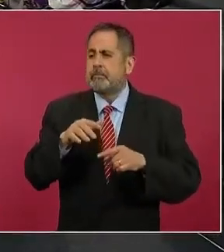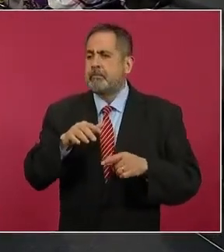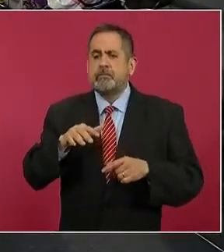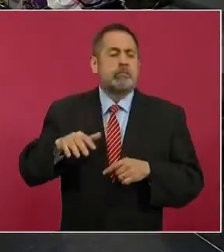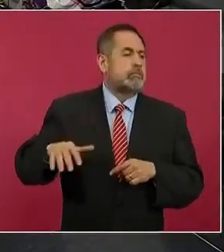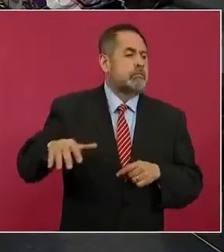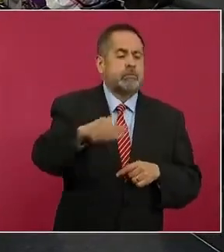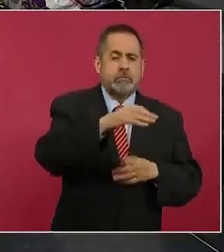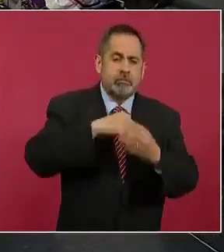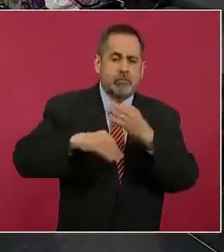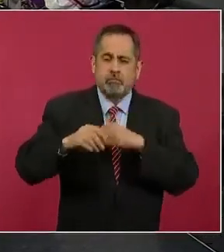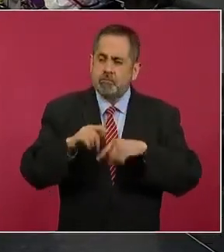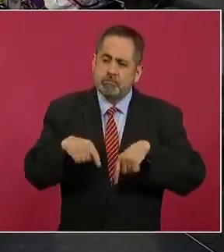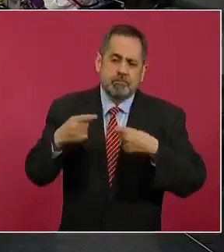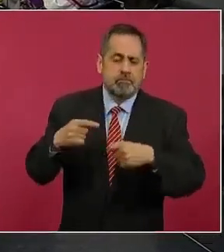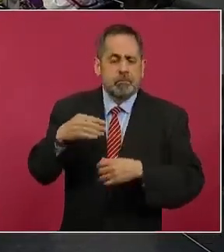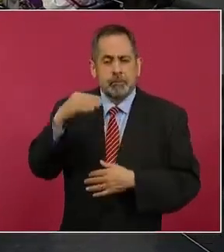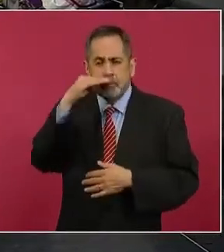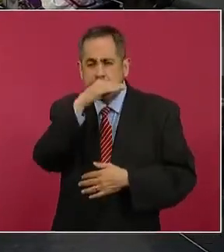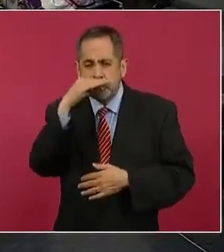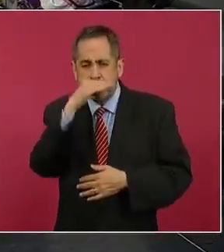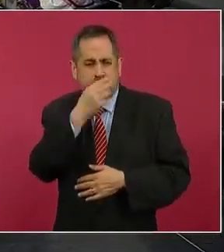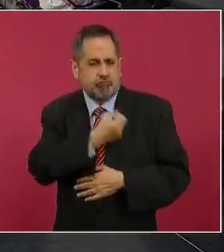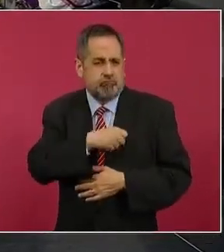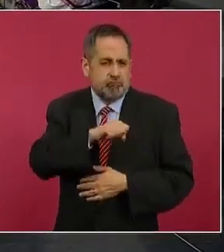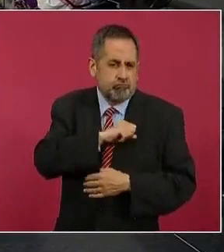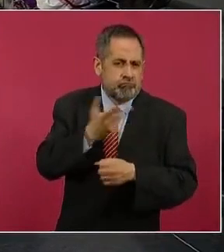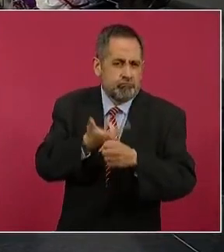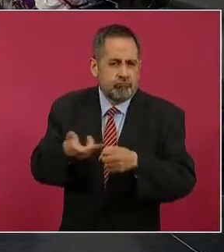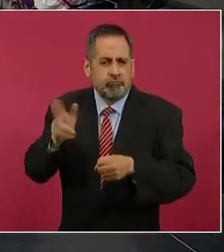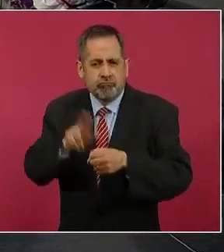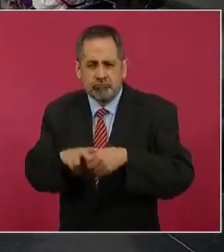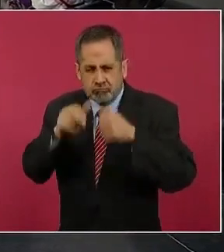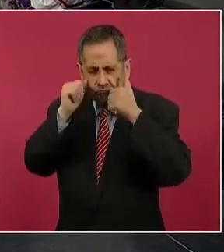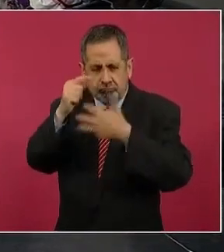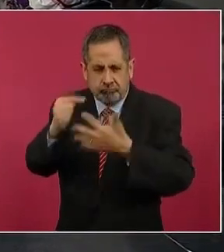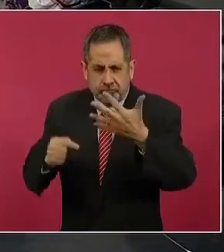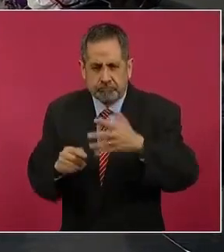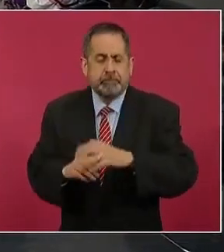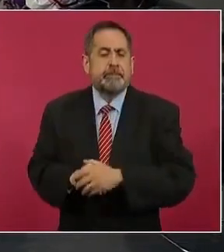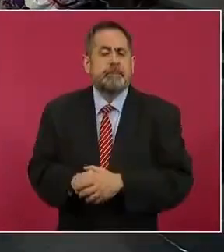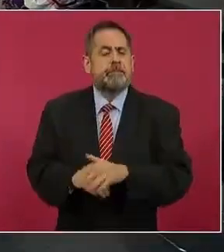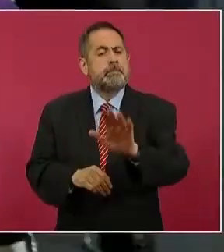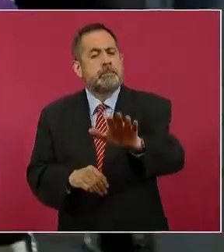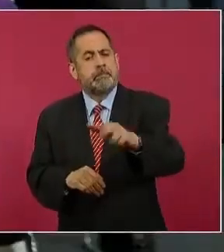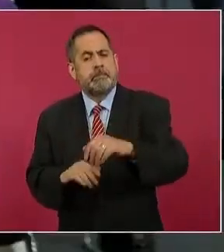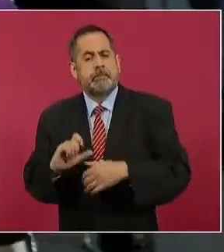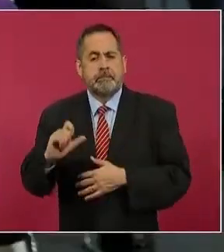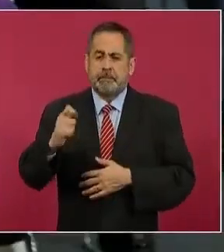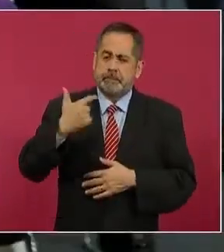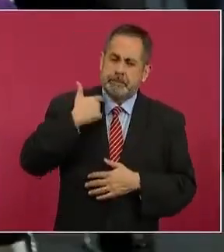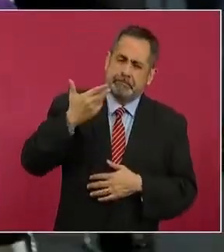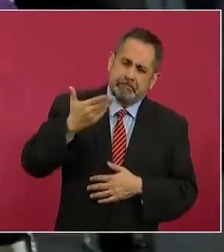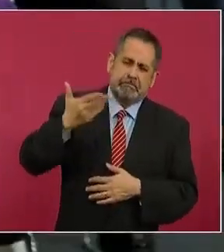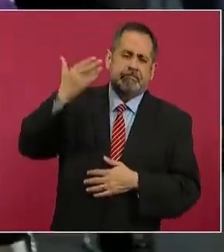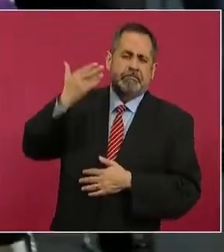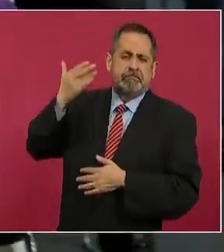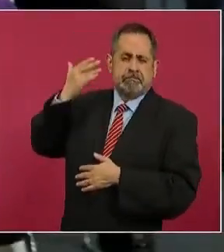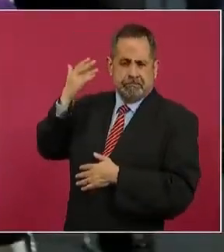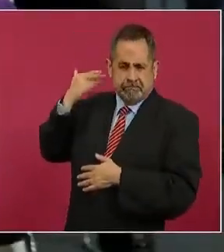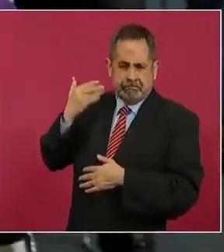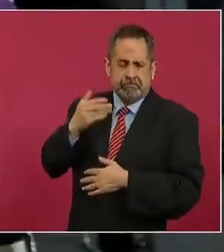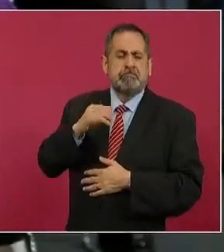de la gratuidad en la salud. Yo quisiera saber, en los institutos, en sexenios pasados ocurría que